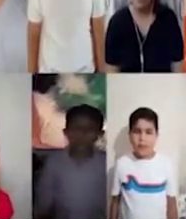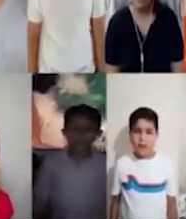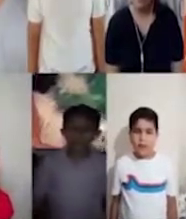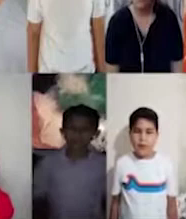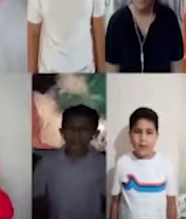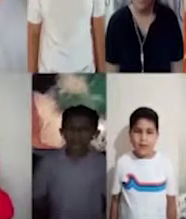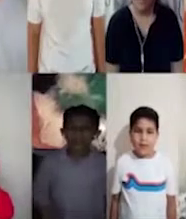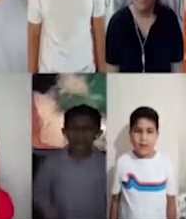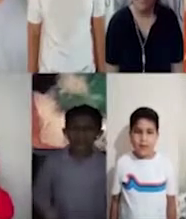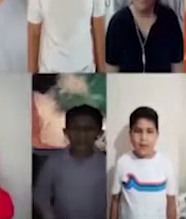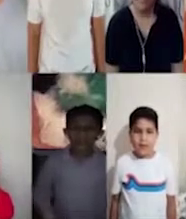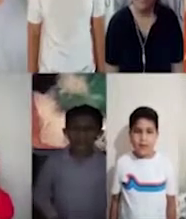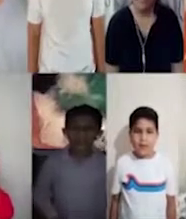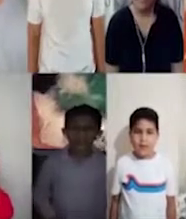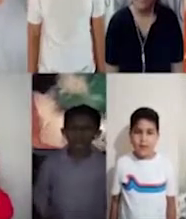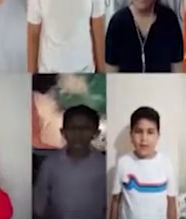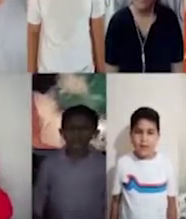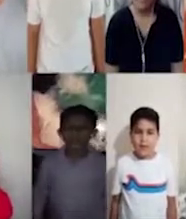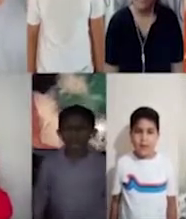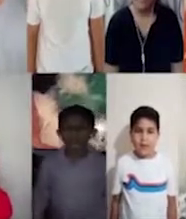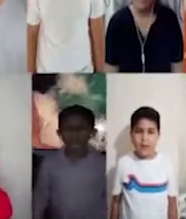color.